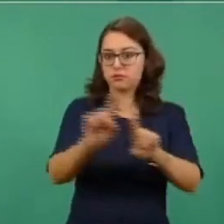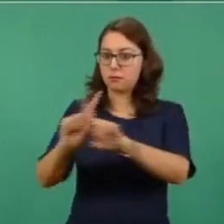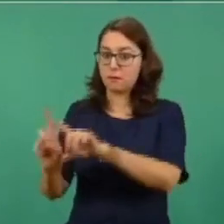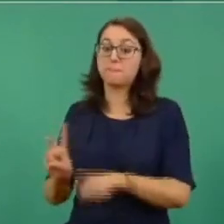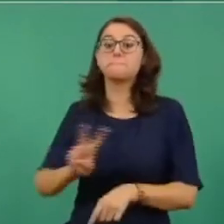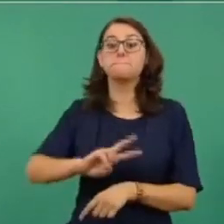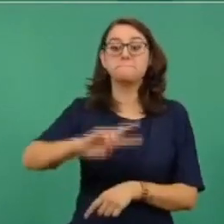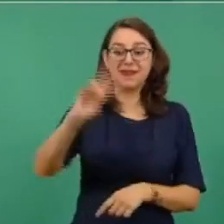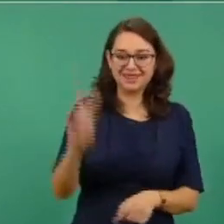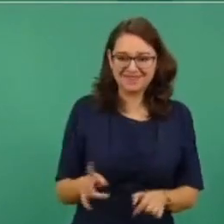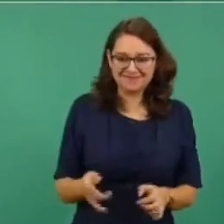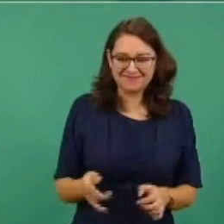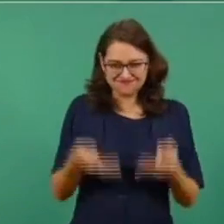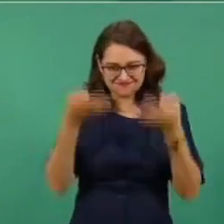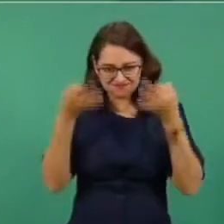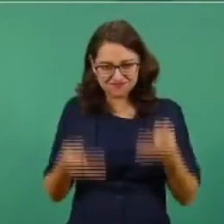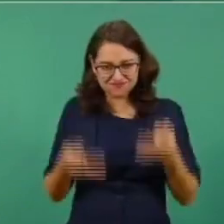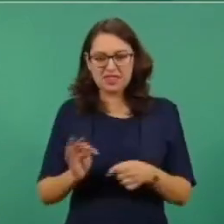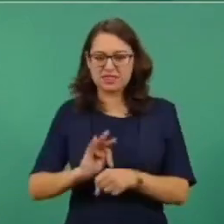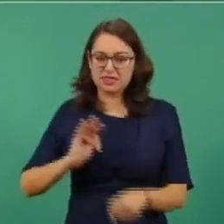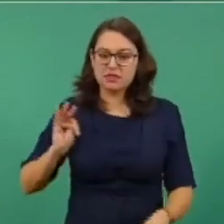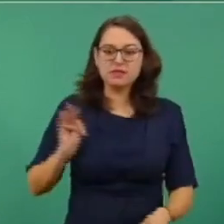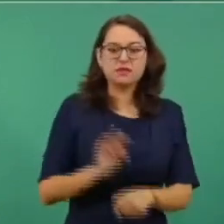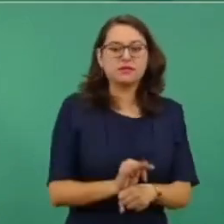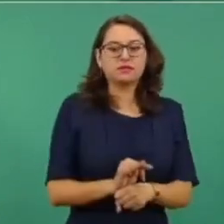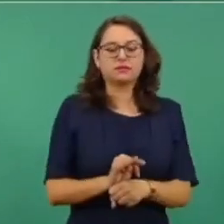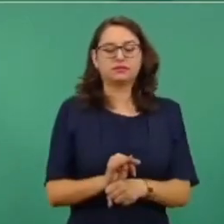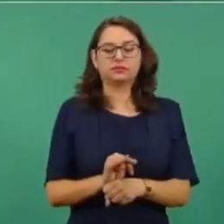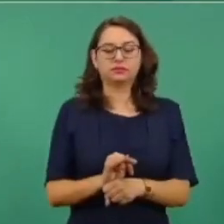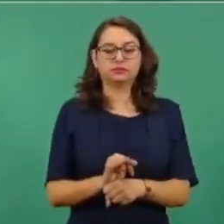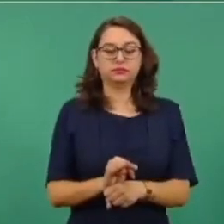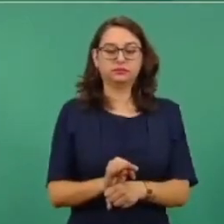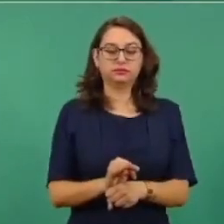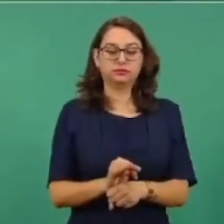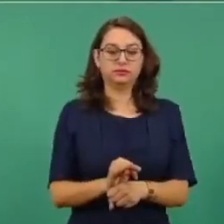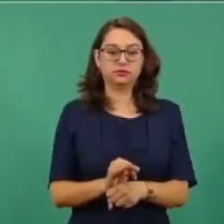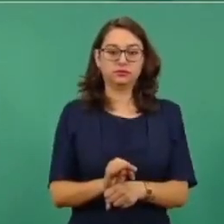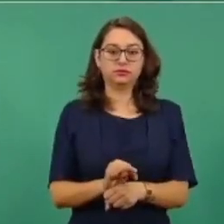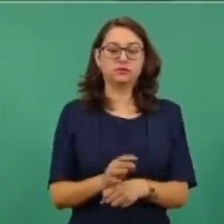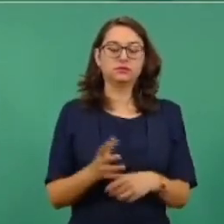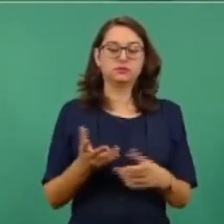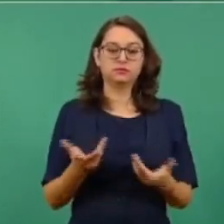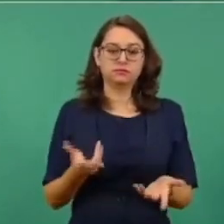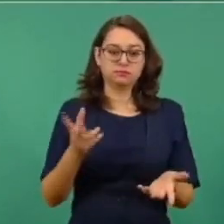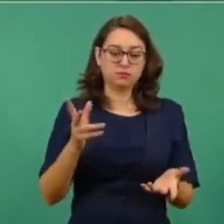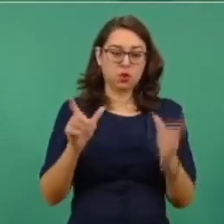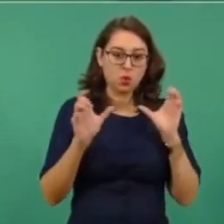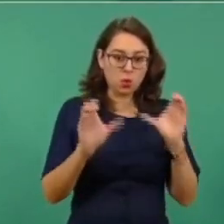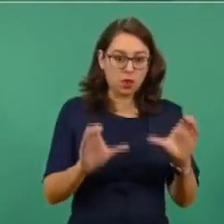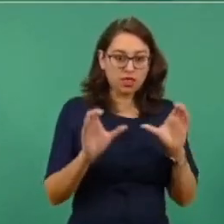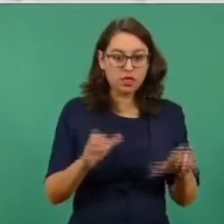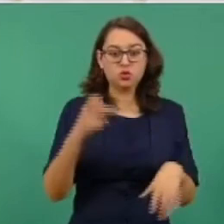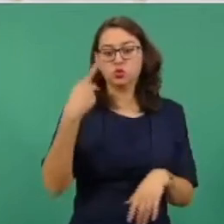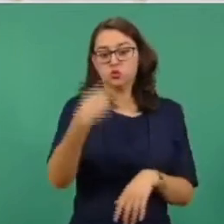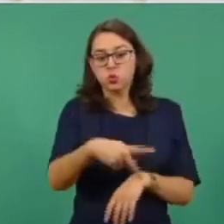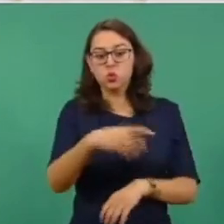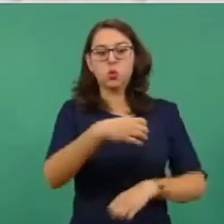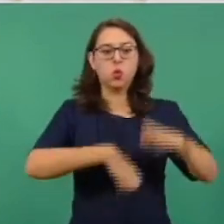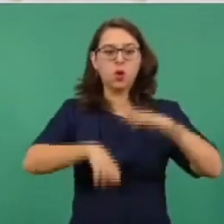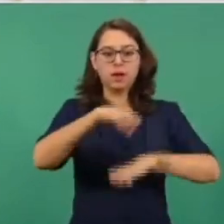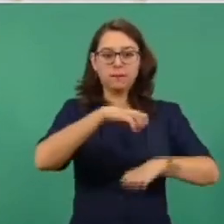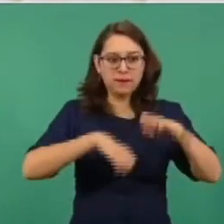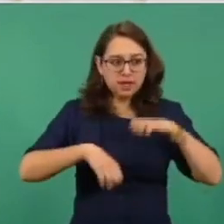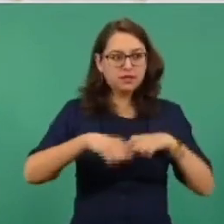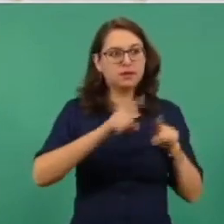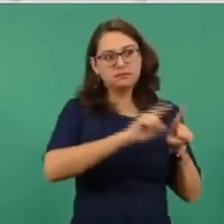defiendan, protejan, ¿sí?, a los empresarios, que